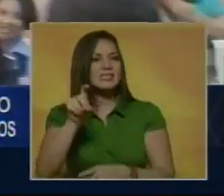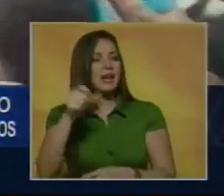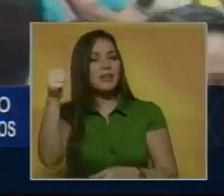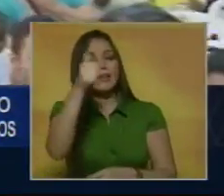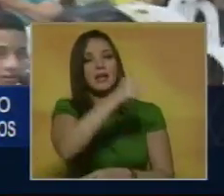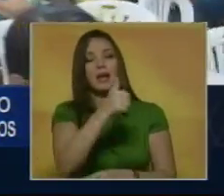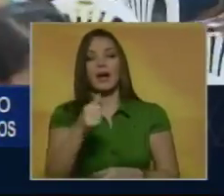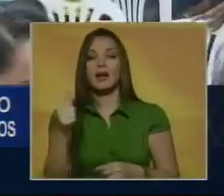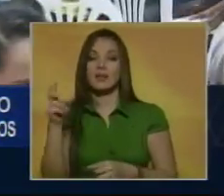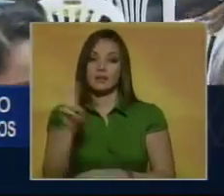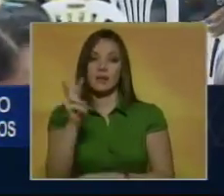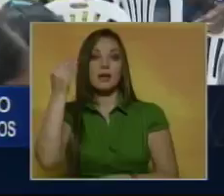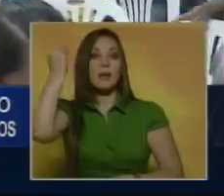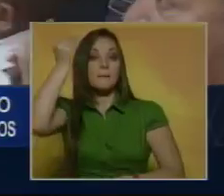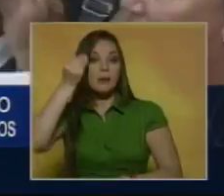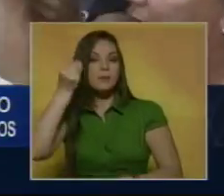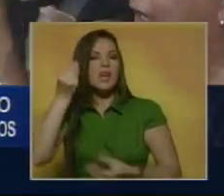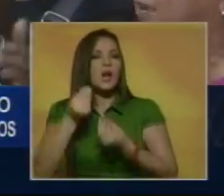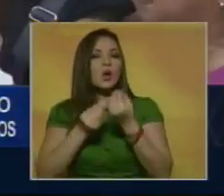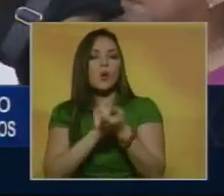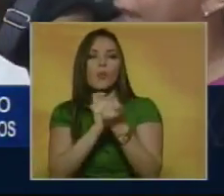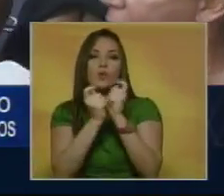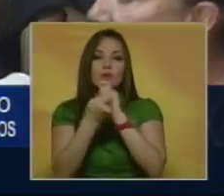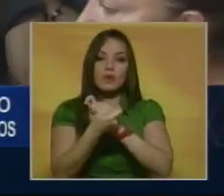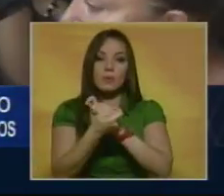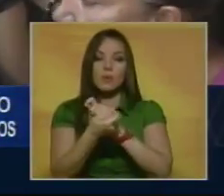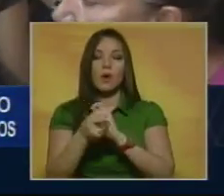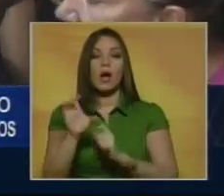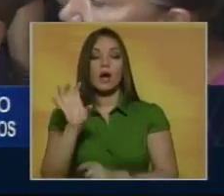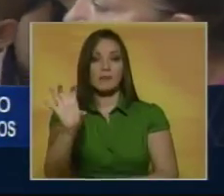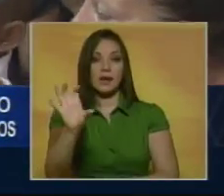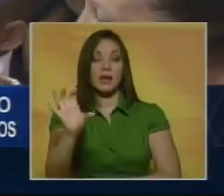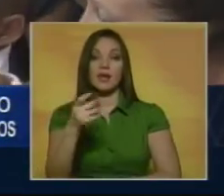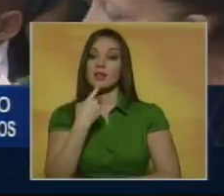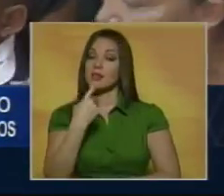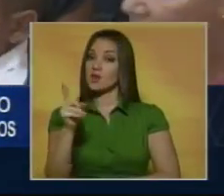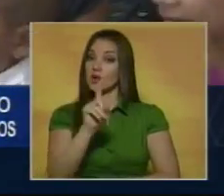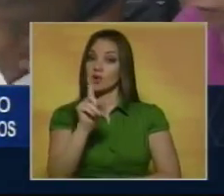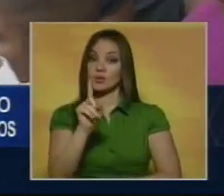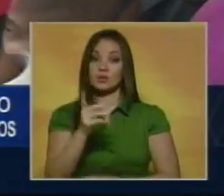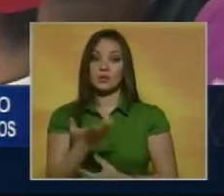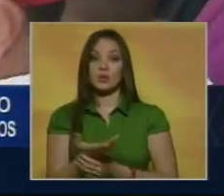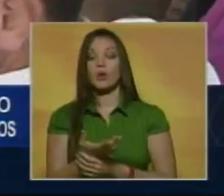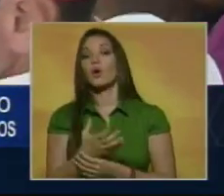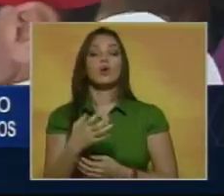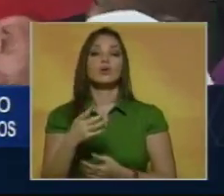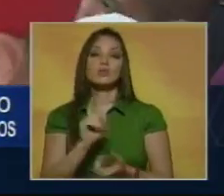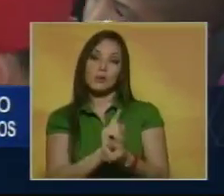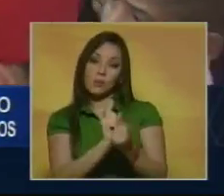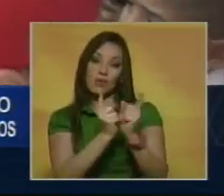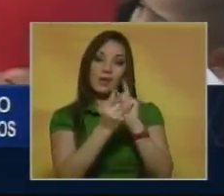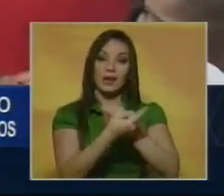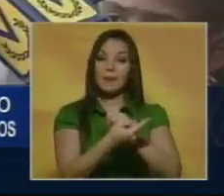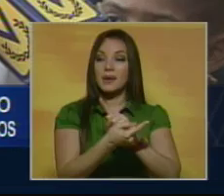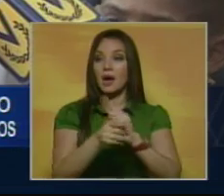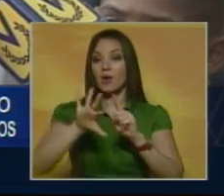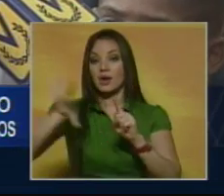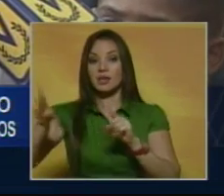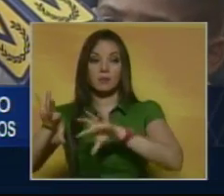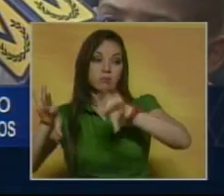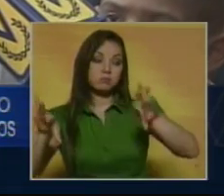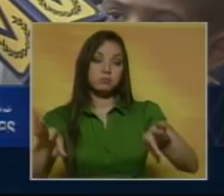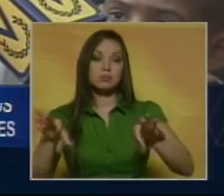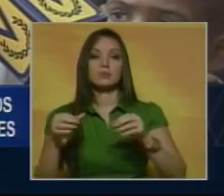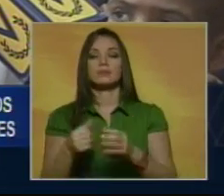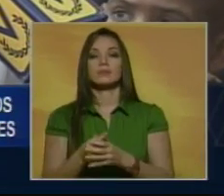ciudadanos para pensar en la transformación del país. Dijo que no se trata de suplantar a un extremo por el otro. Hay